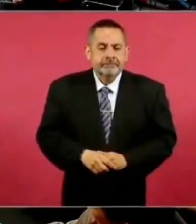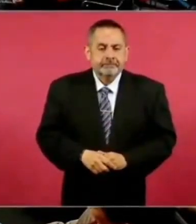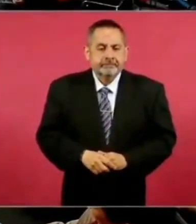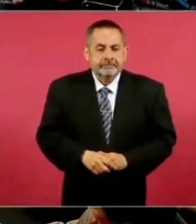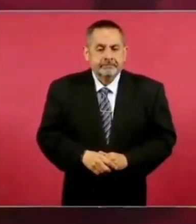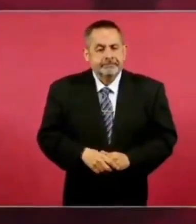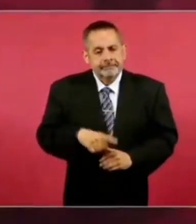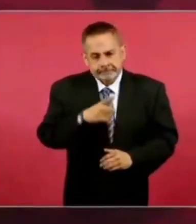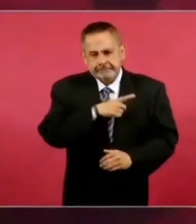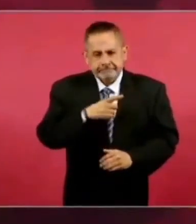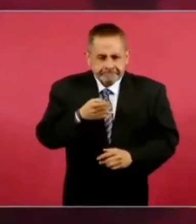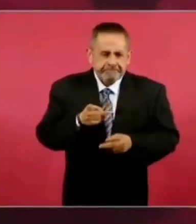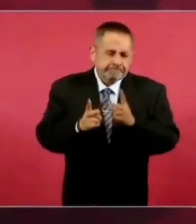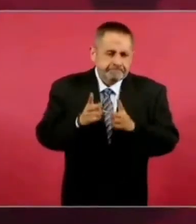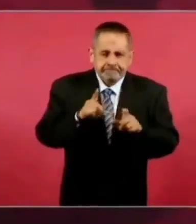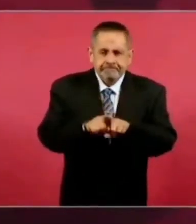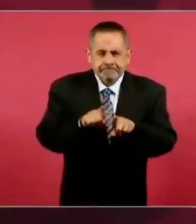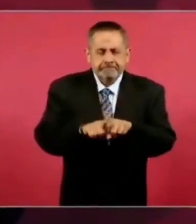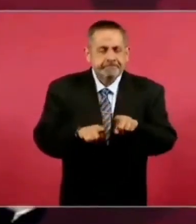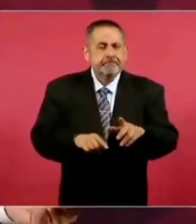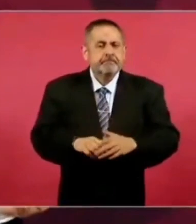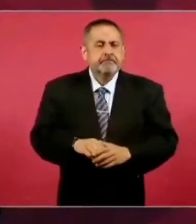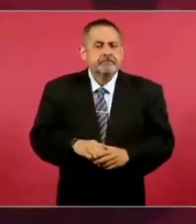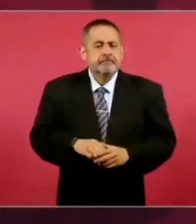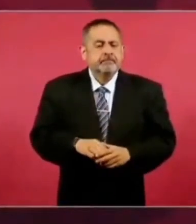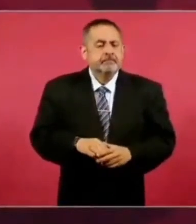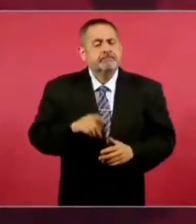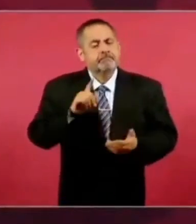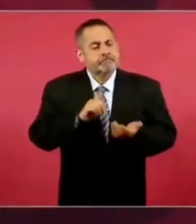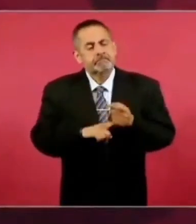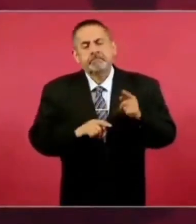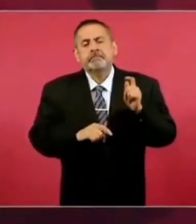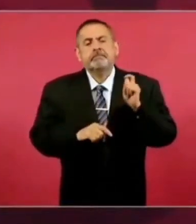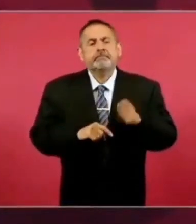habría que ver también, porque tienen una función